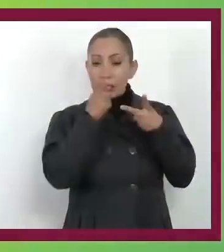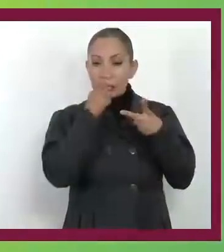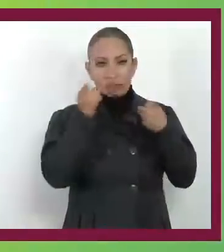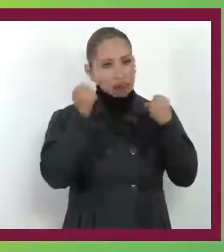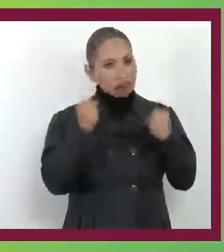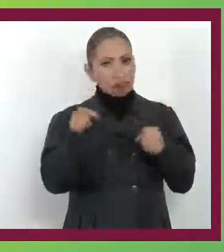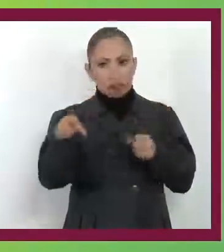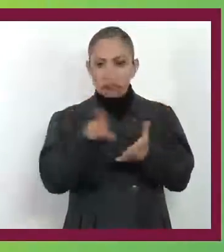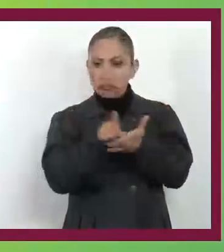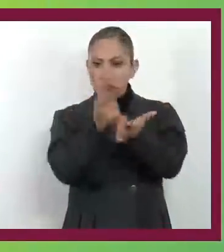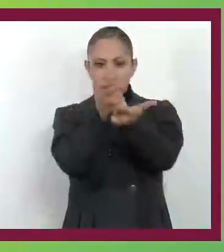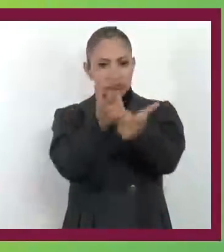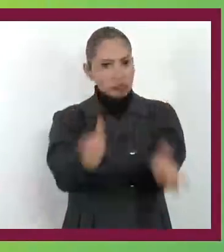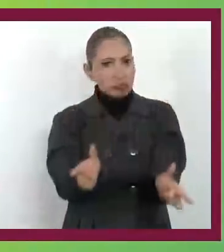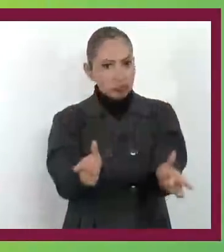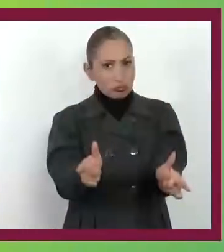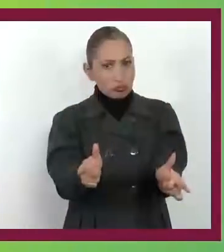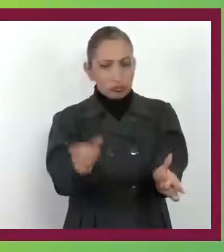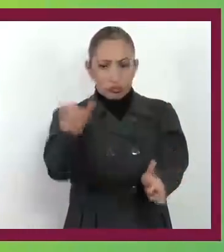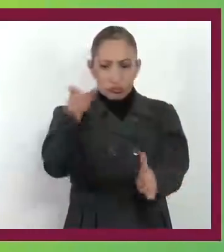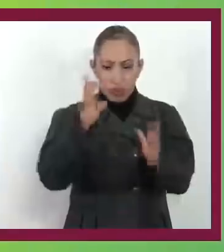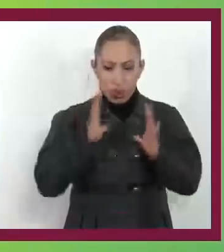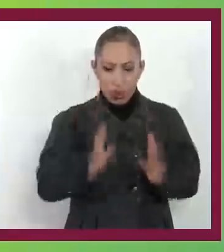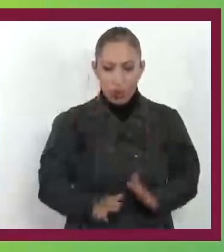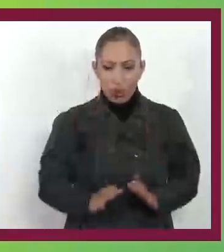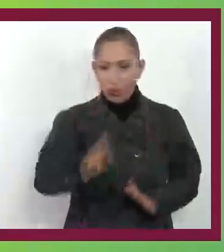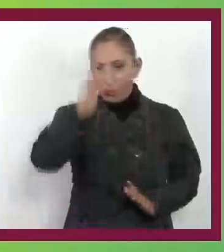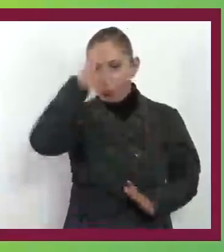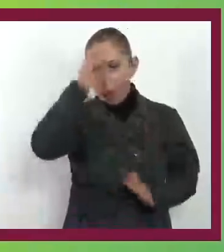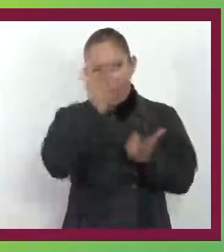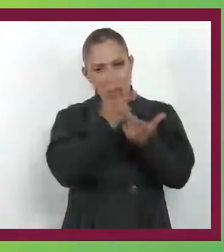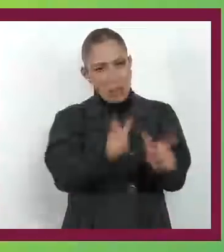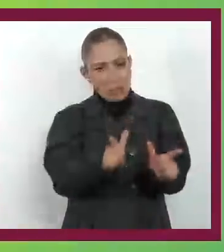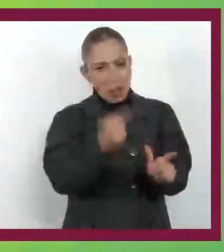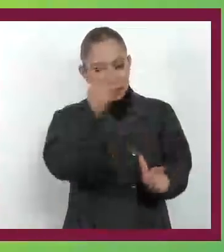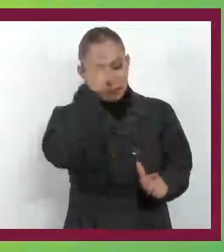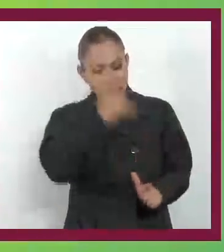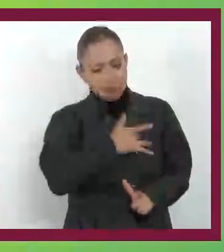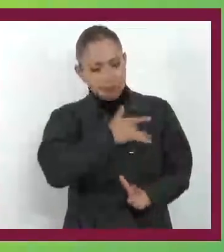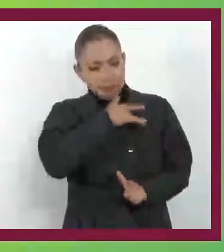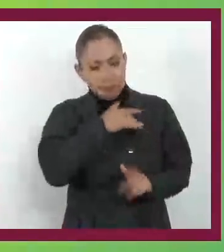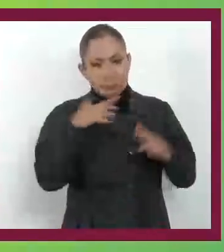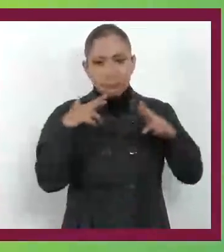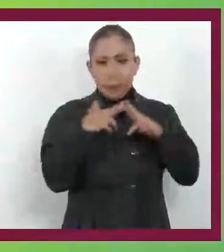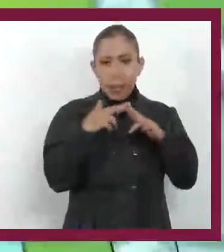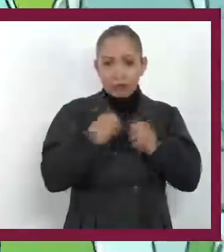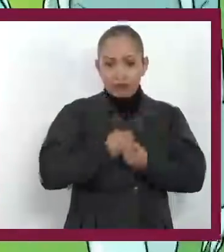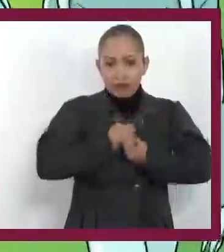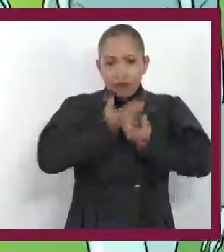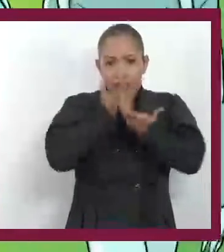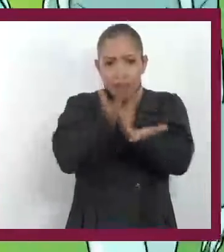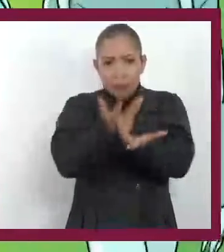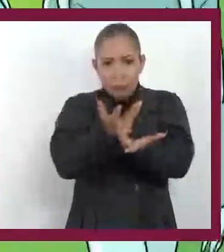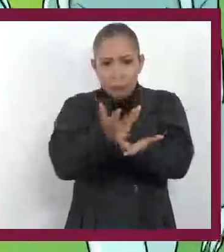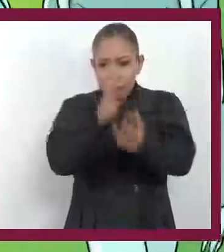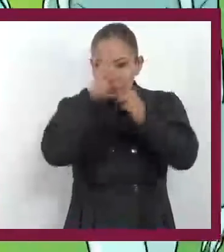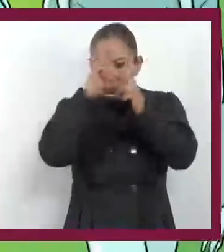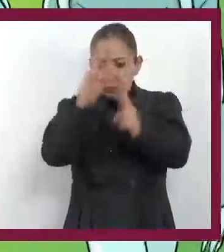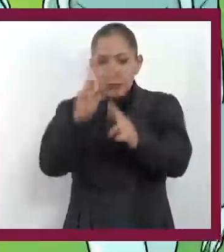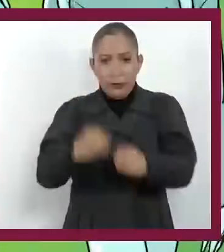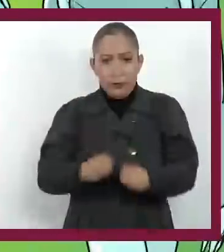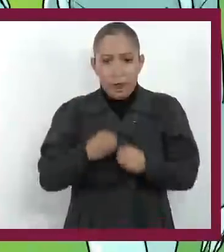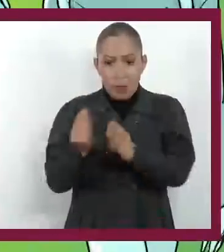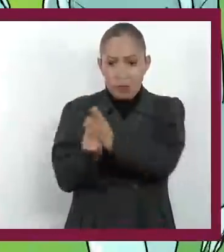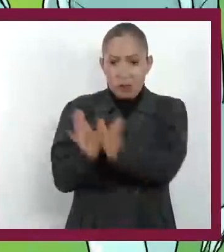los derechos de libertad física, de pensamiento, conciencia, religión y expresión, respeto a la